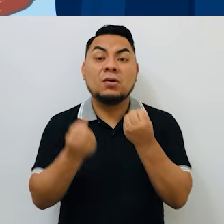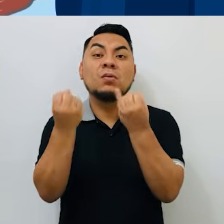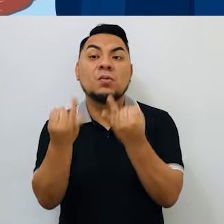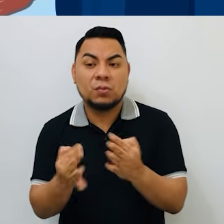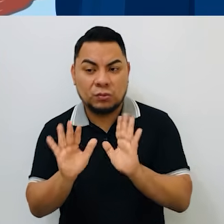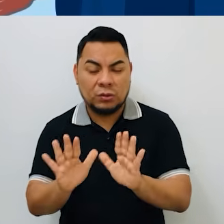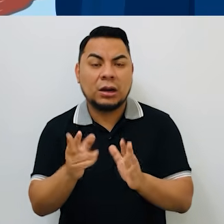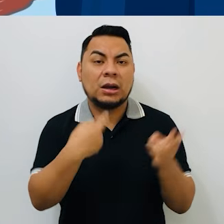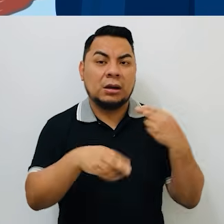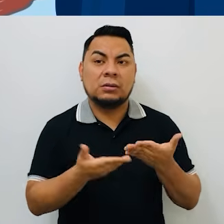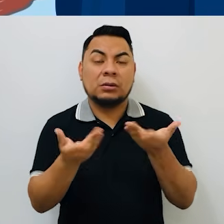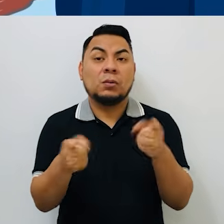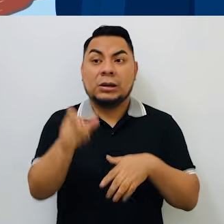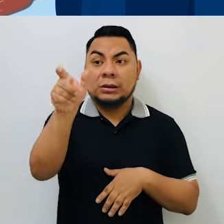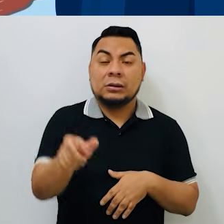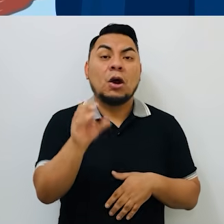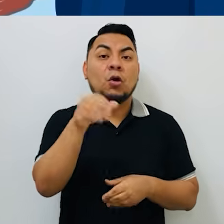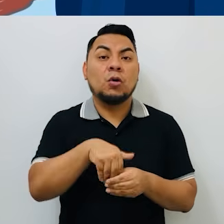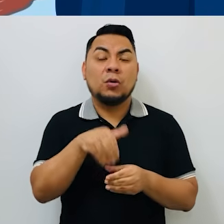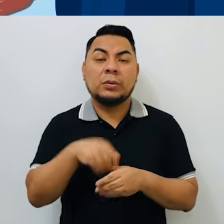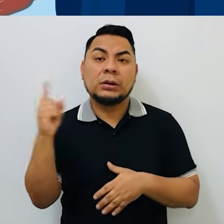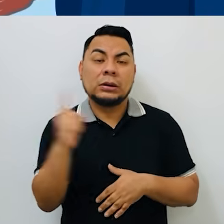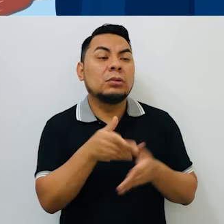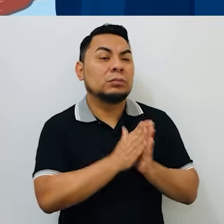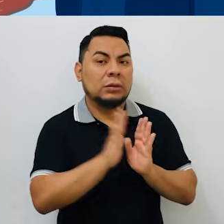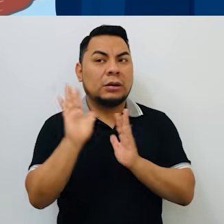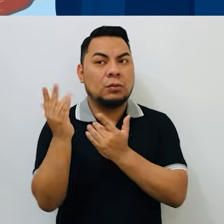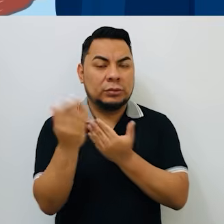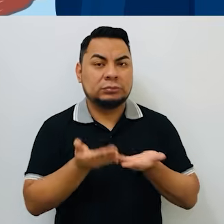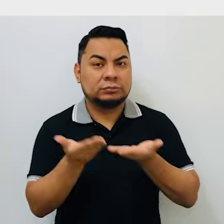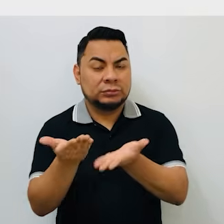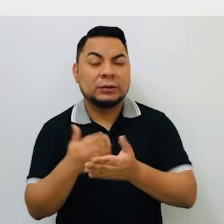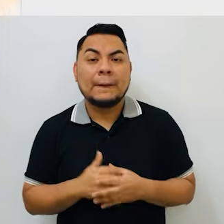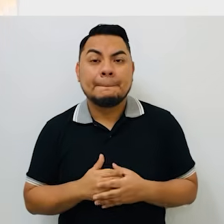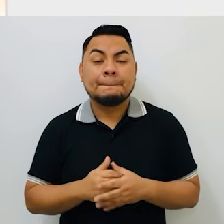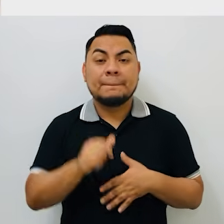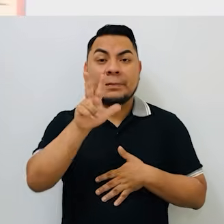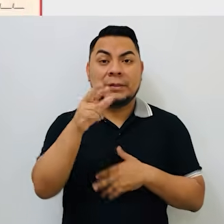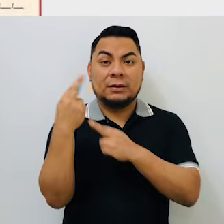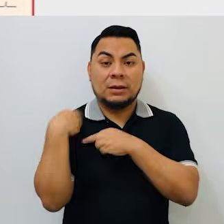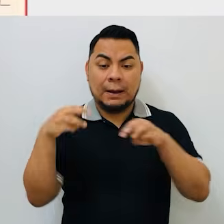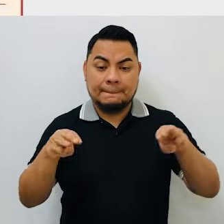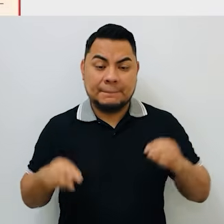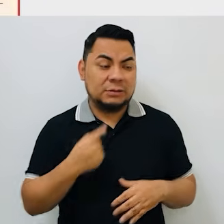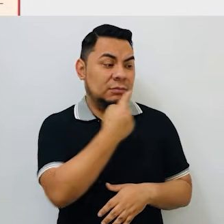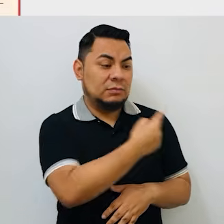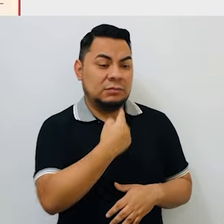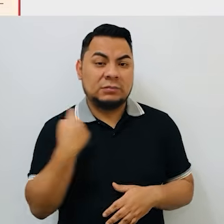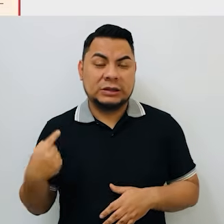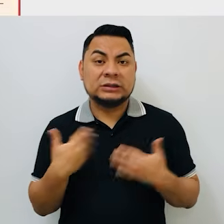del escrutinio lo devuelva cuando el personal de la OMPE lo solicite. Los 3 miembros de